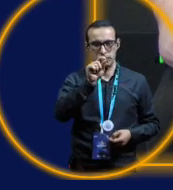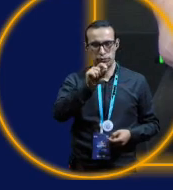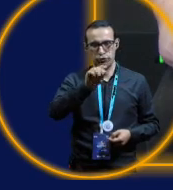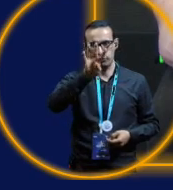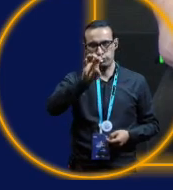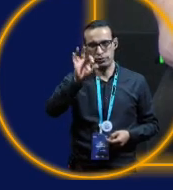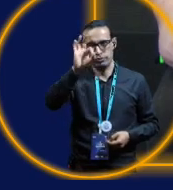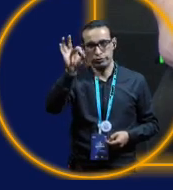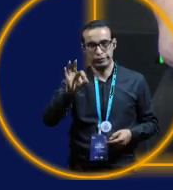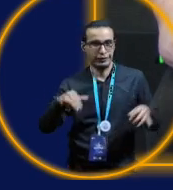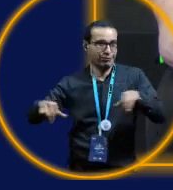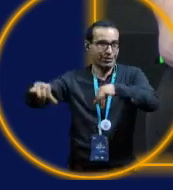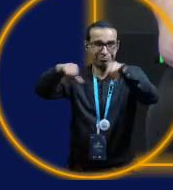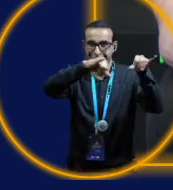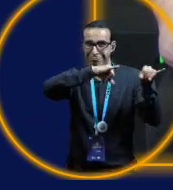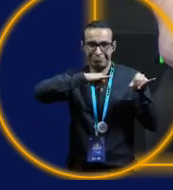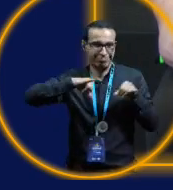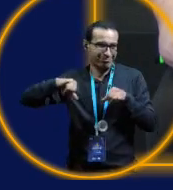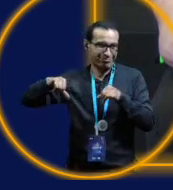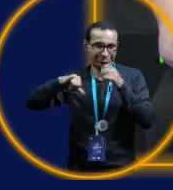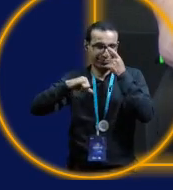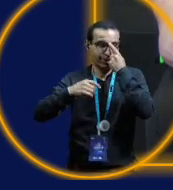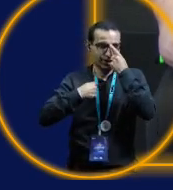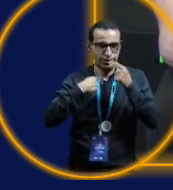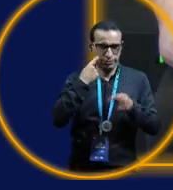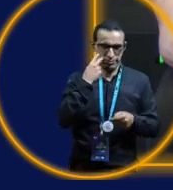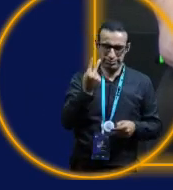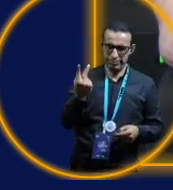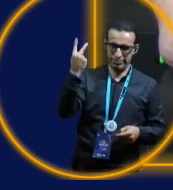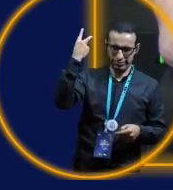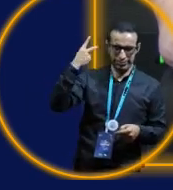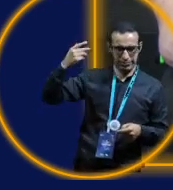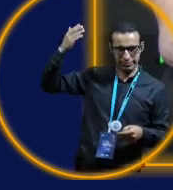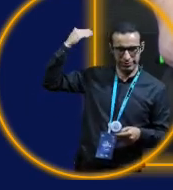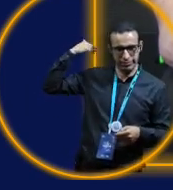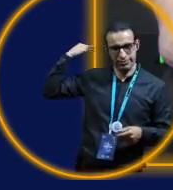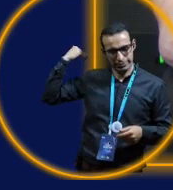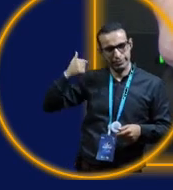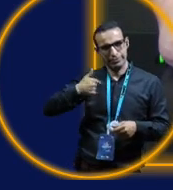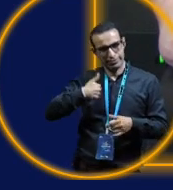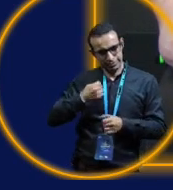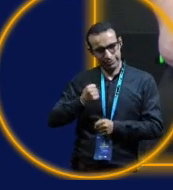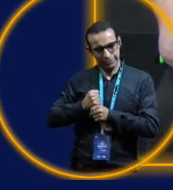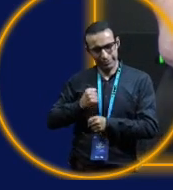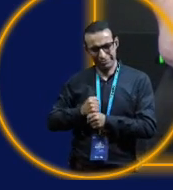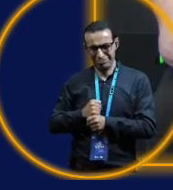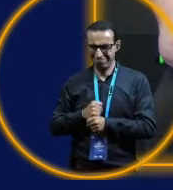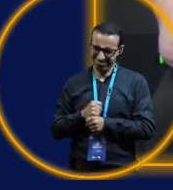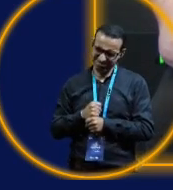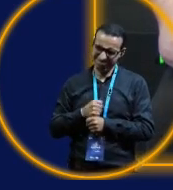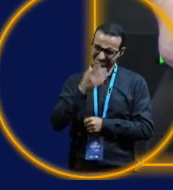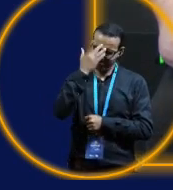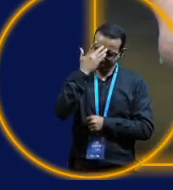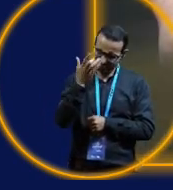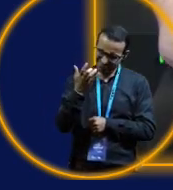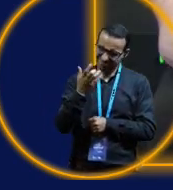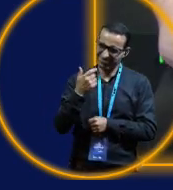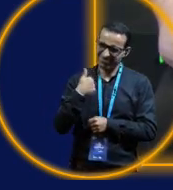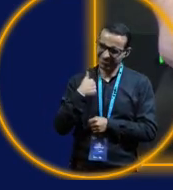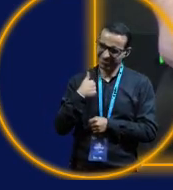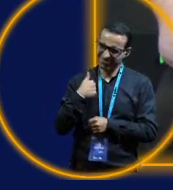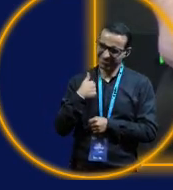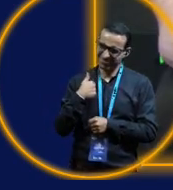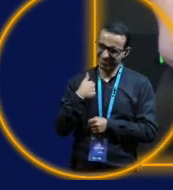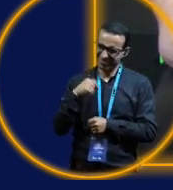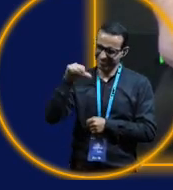mundo yo miro hacia atrás hacia alguna de las cosas que dice y soy como Uf Por qué hice eso pero también